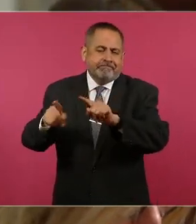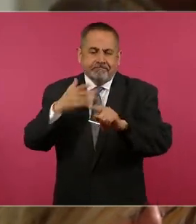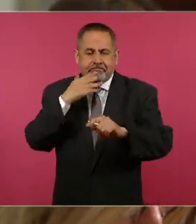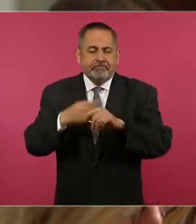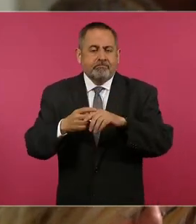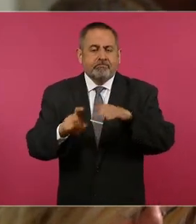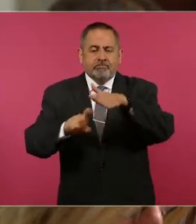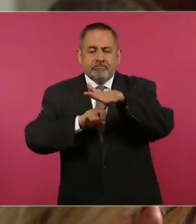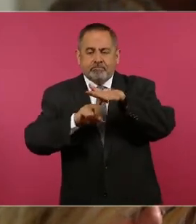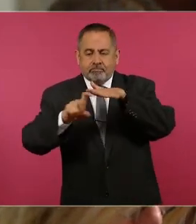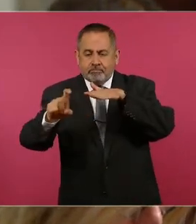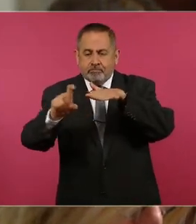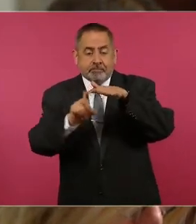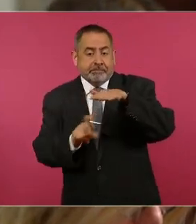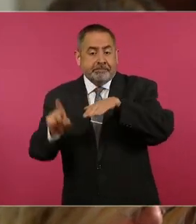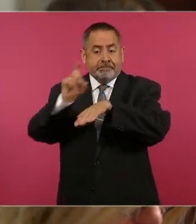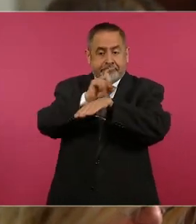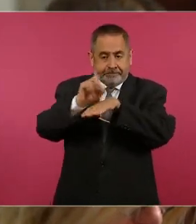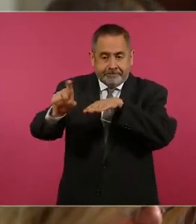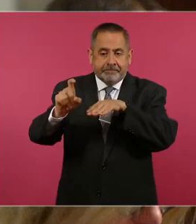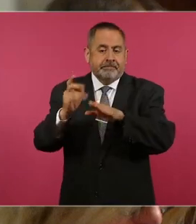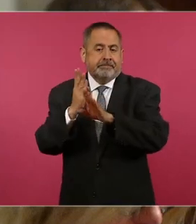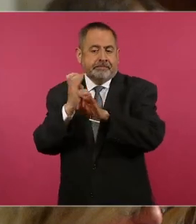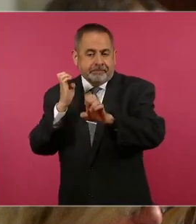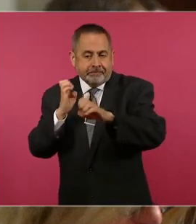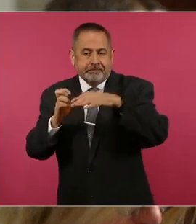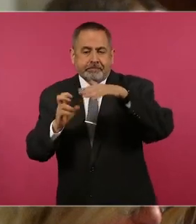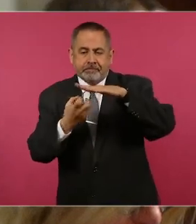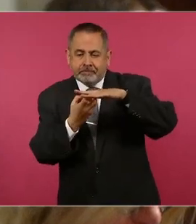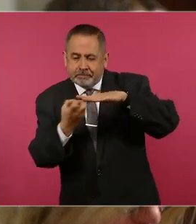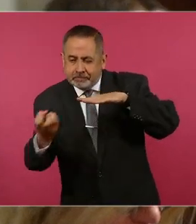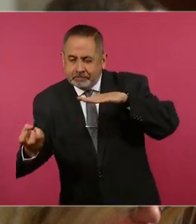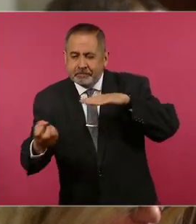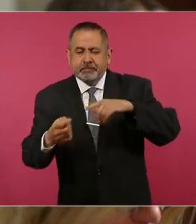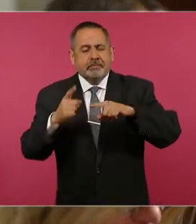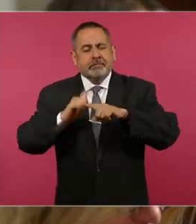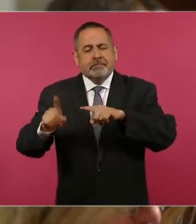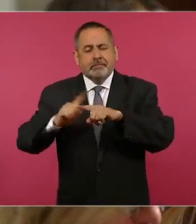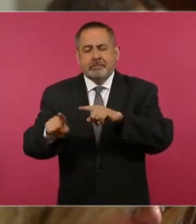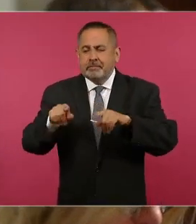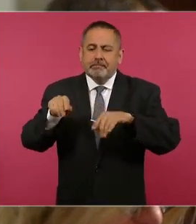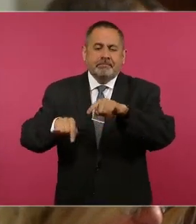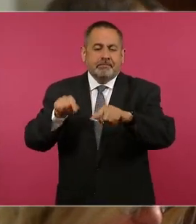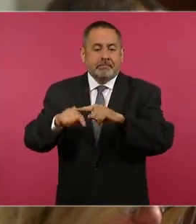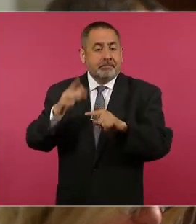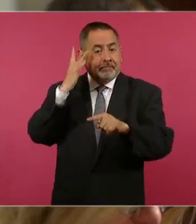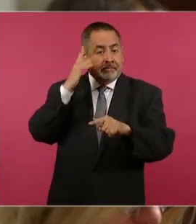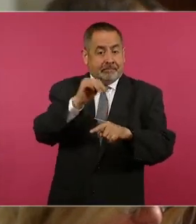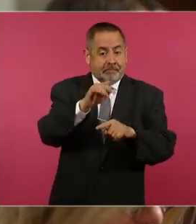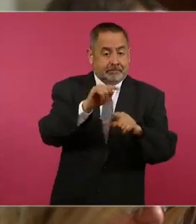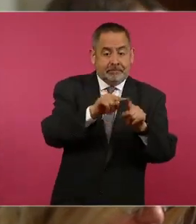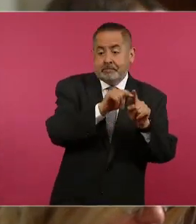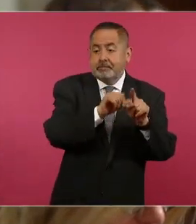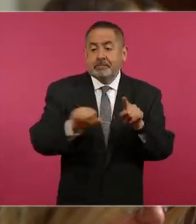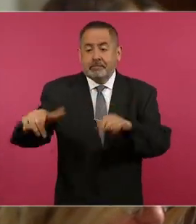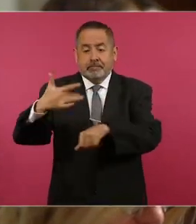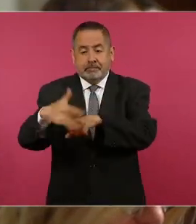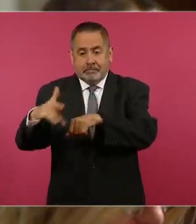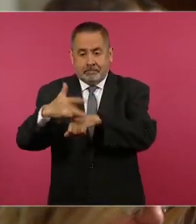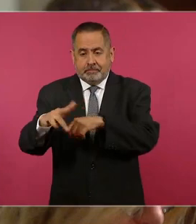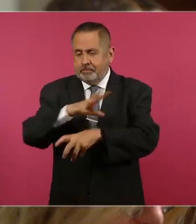el trolebus elevado el cablebus y por las obras que ya han dado inicio de Santa Marta hacia Chalco del trolebus